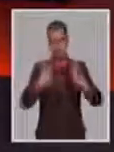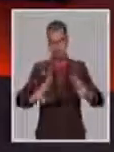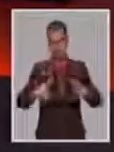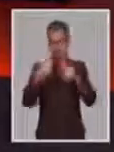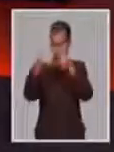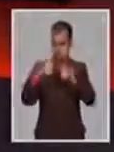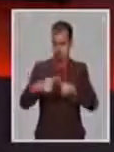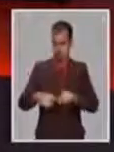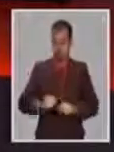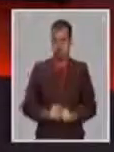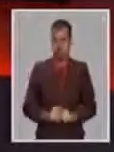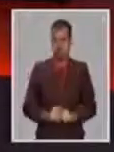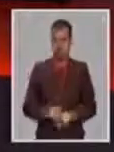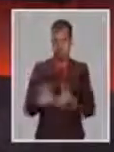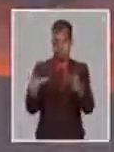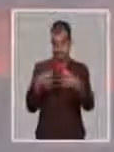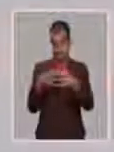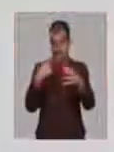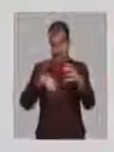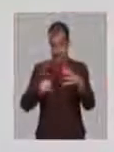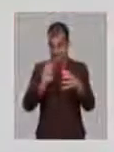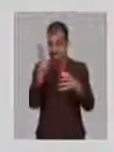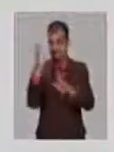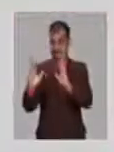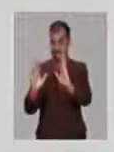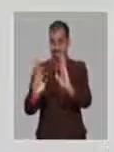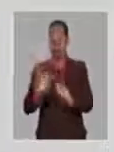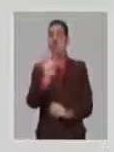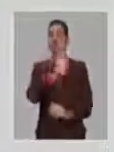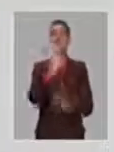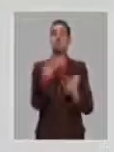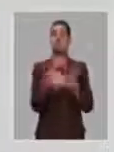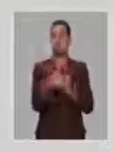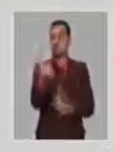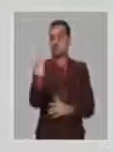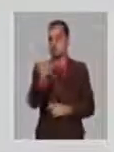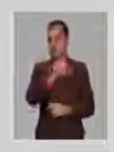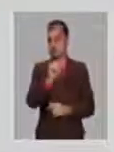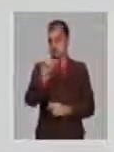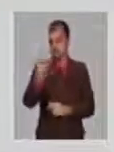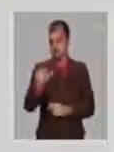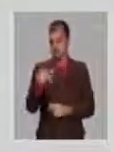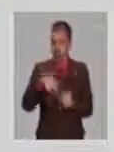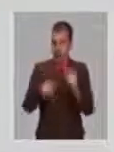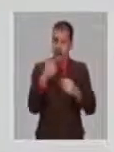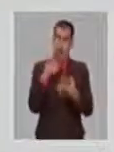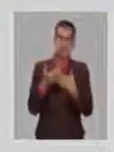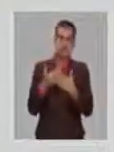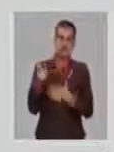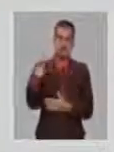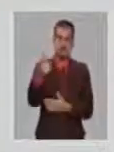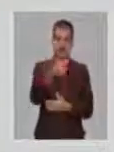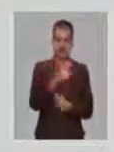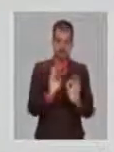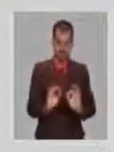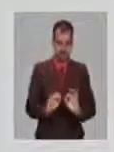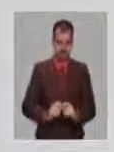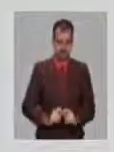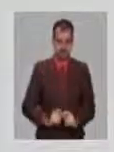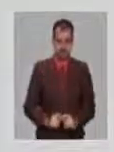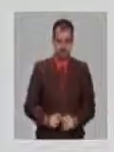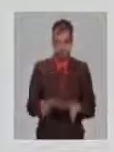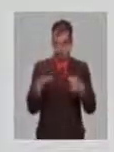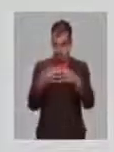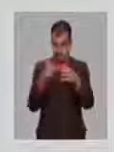redes, una población de 44.010 sujetos. Es importante decir que esta